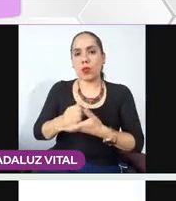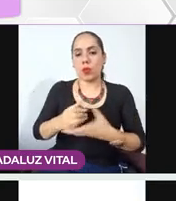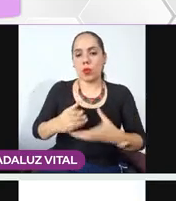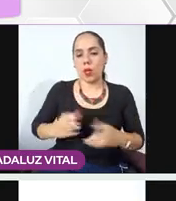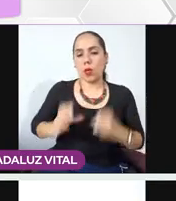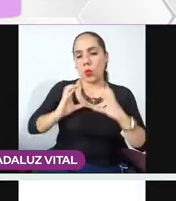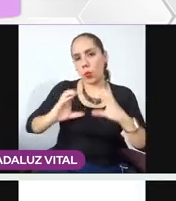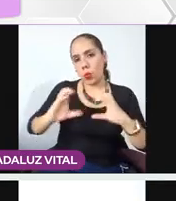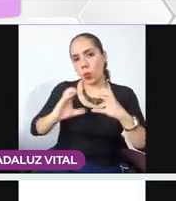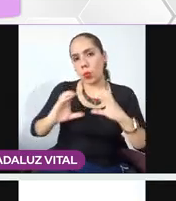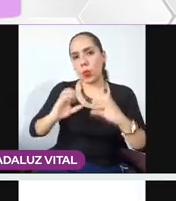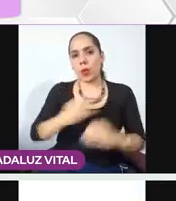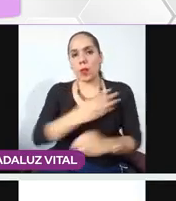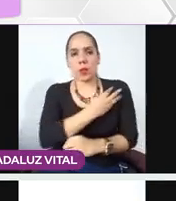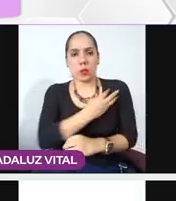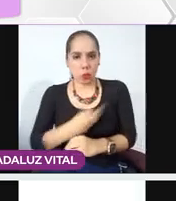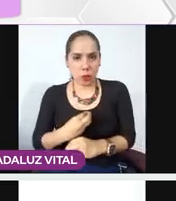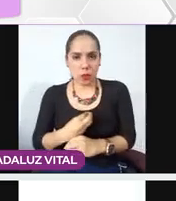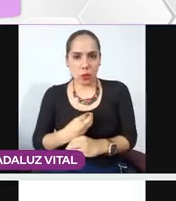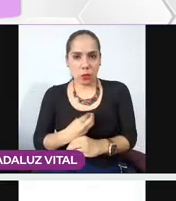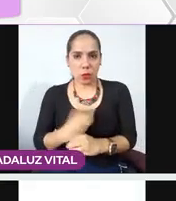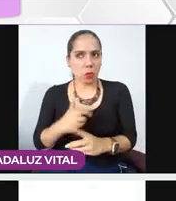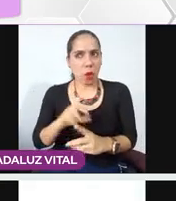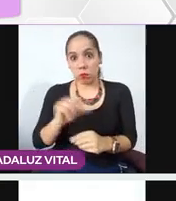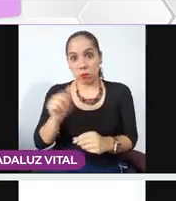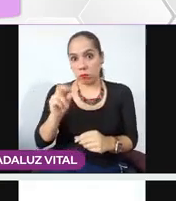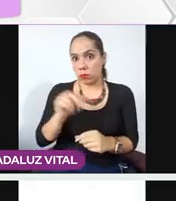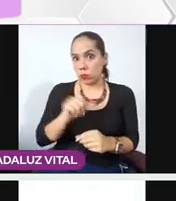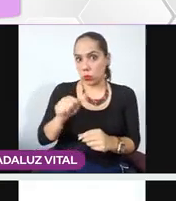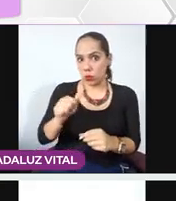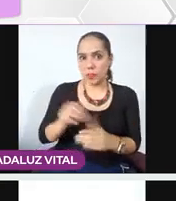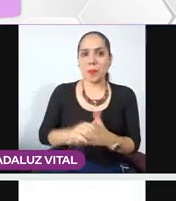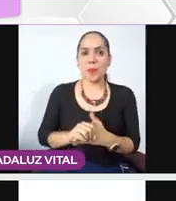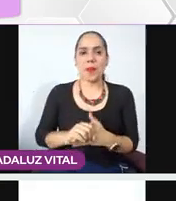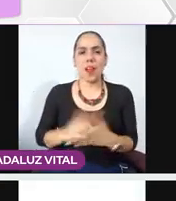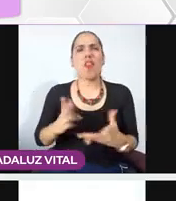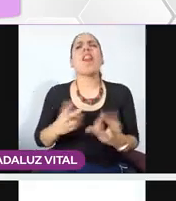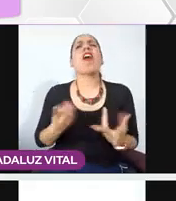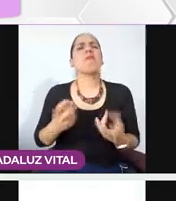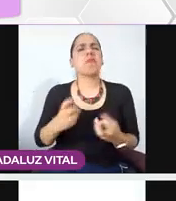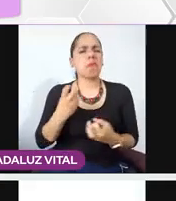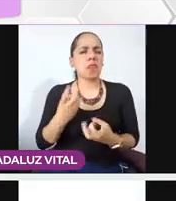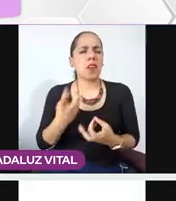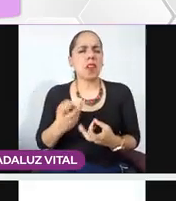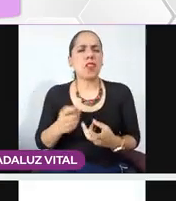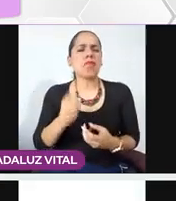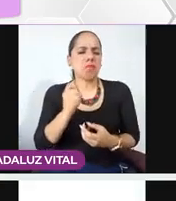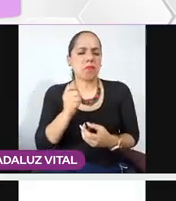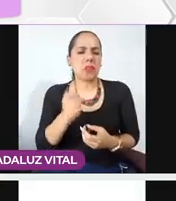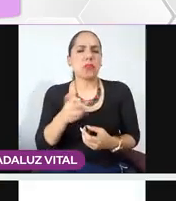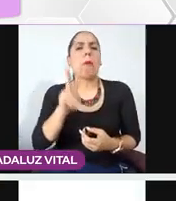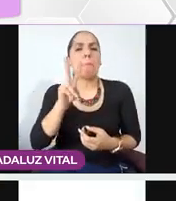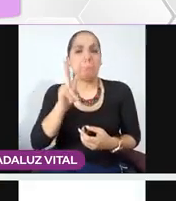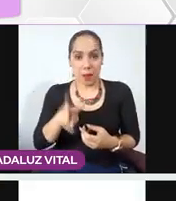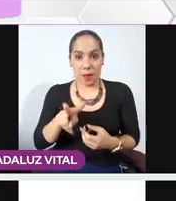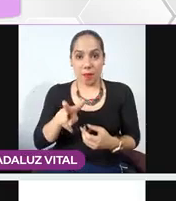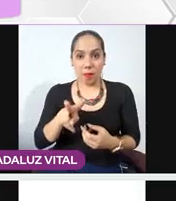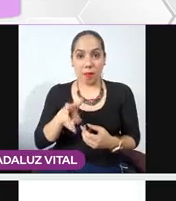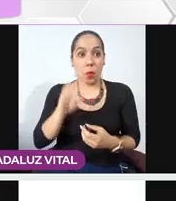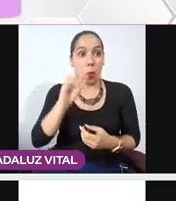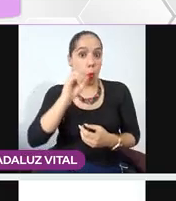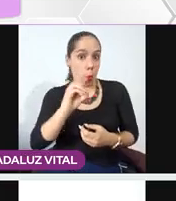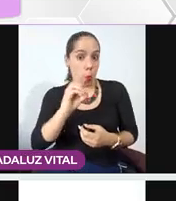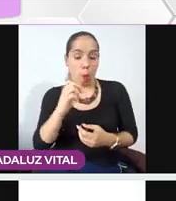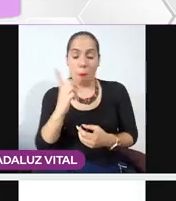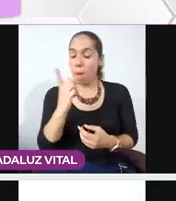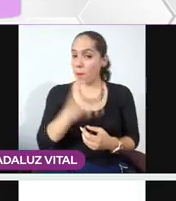con el rollazo tremendo de mitos y realidades. Híjole, es que mire, voy con la primera pregunta,